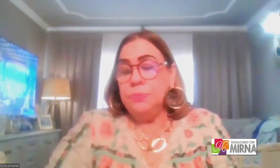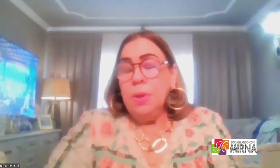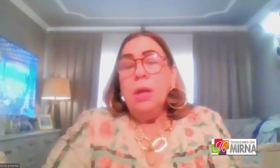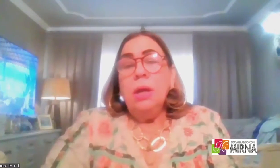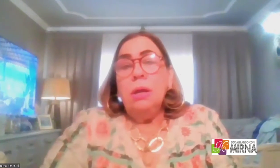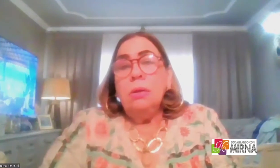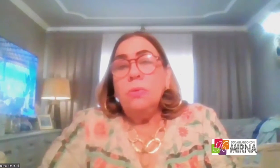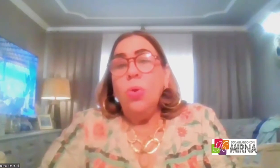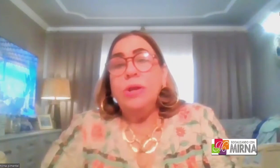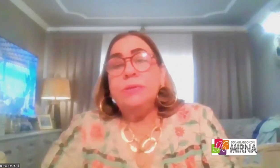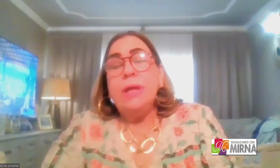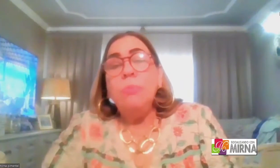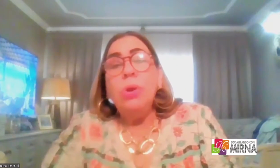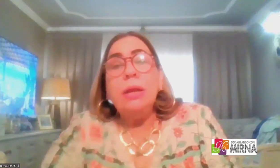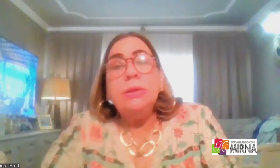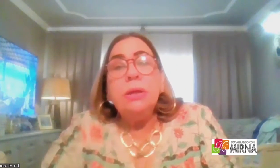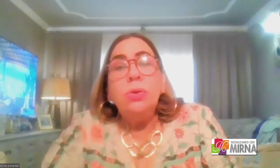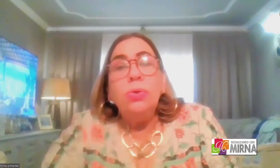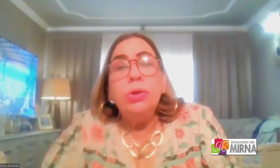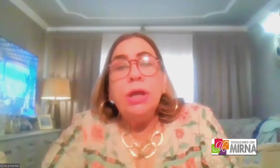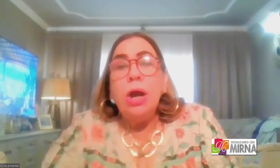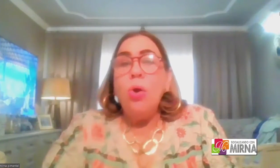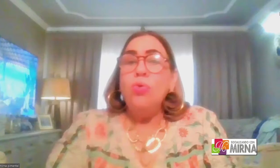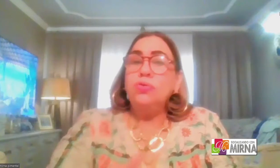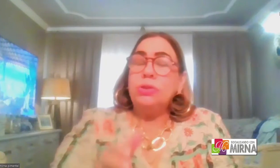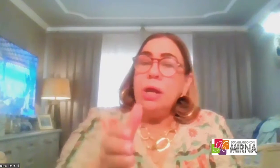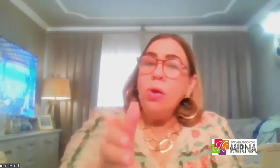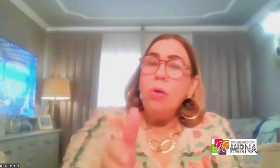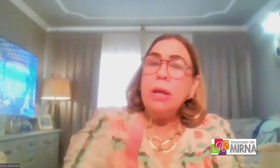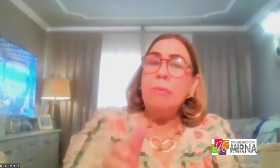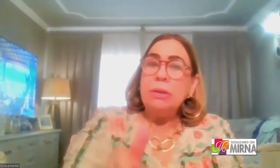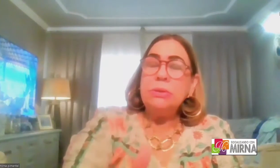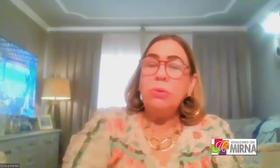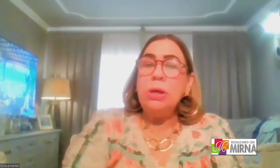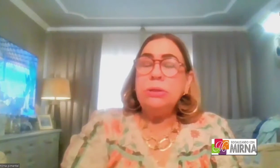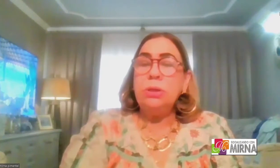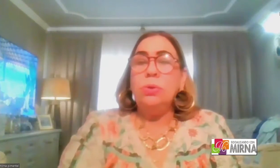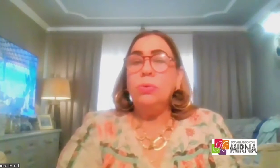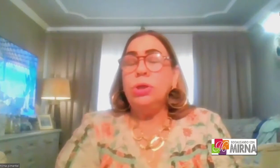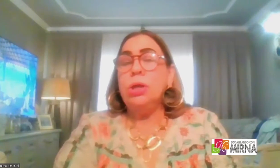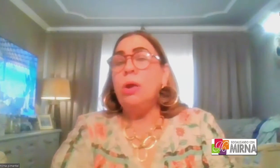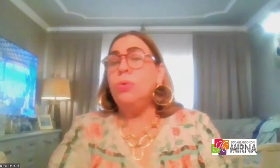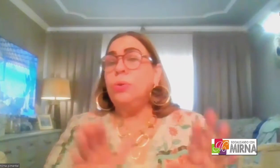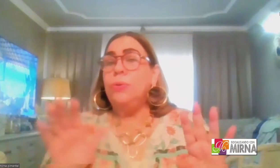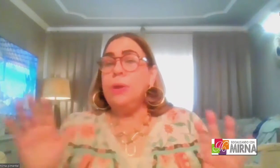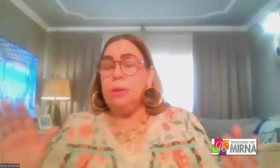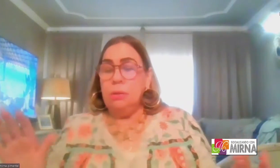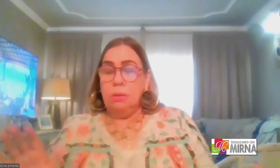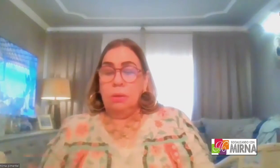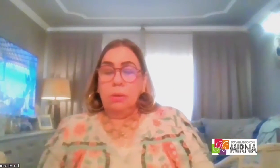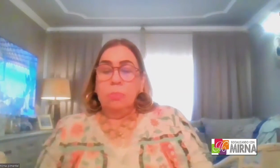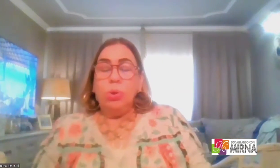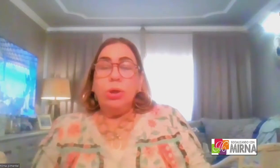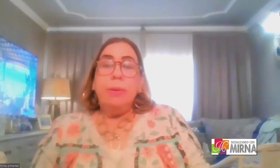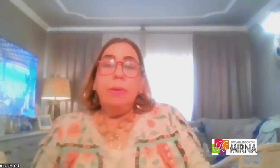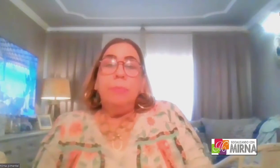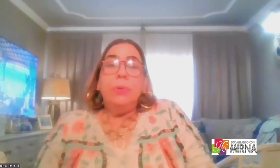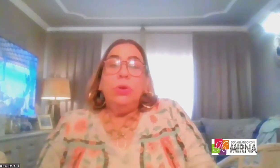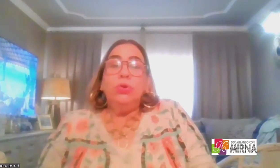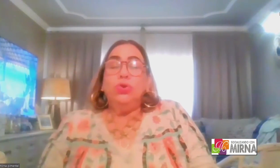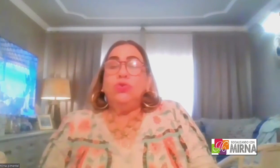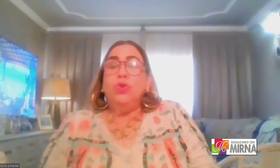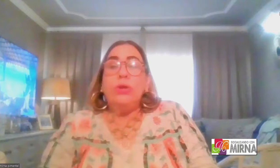Entonces, o estamos en la tecnología, o usted joven avanzado en la tecnología, o no lo es.